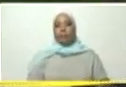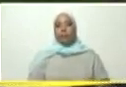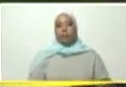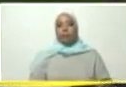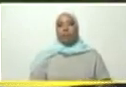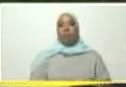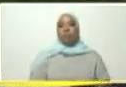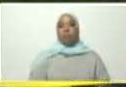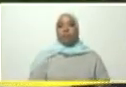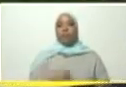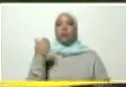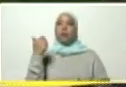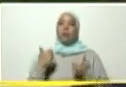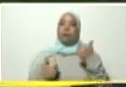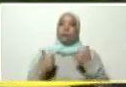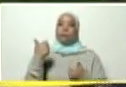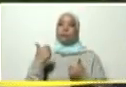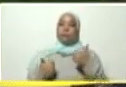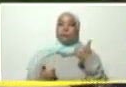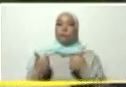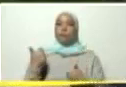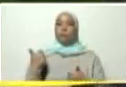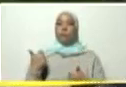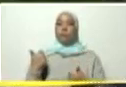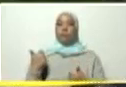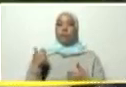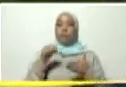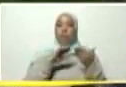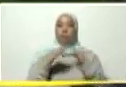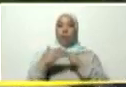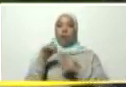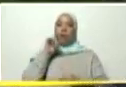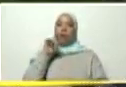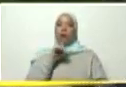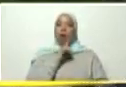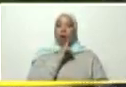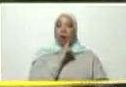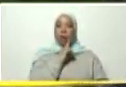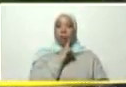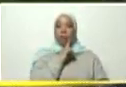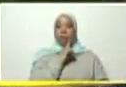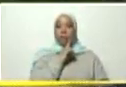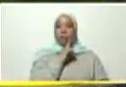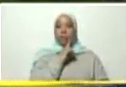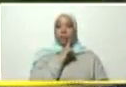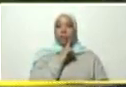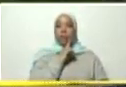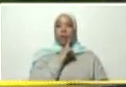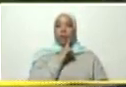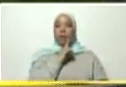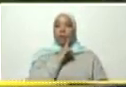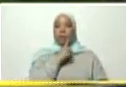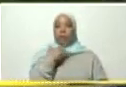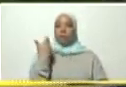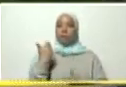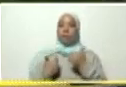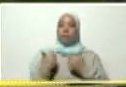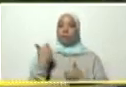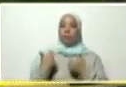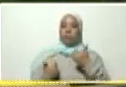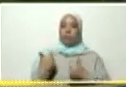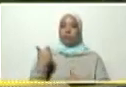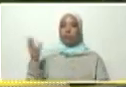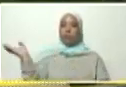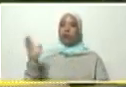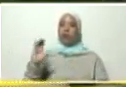postularon este conjunto de nombres que conjuntamente por ejemplo en el caso de